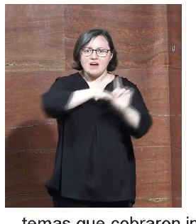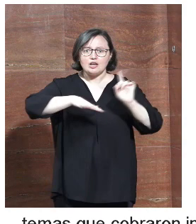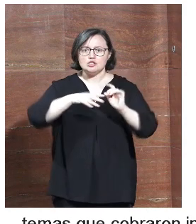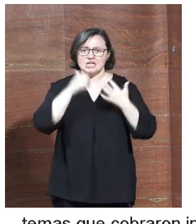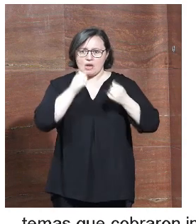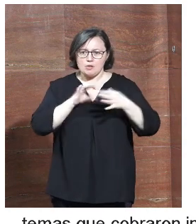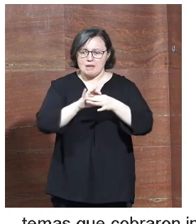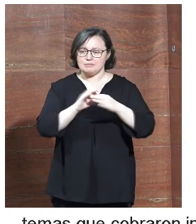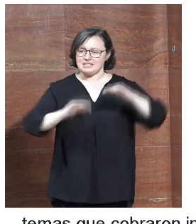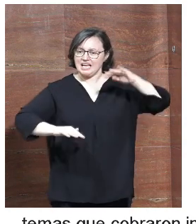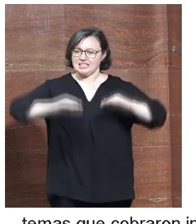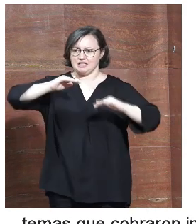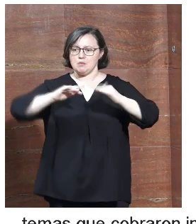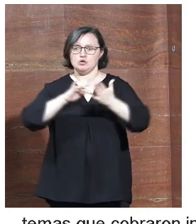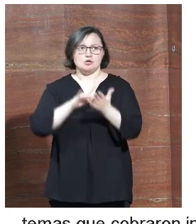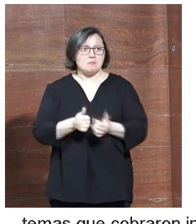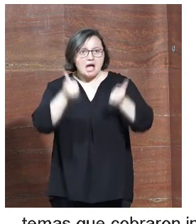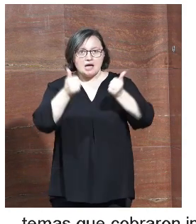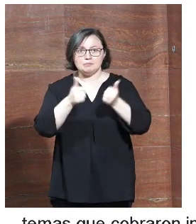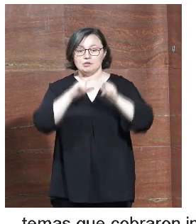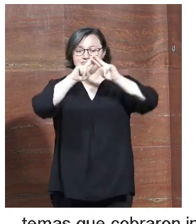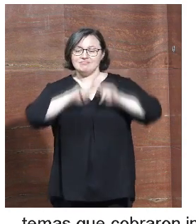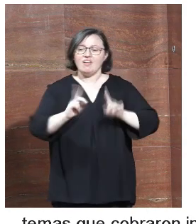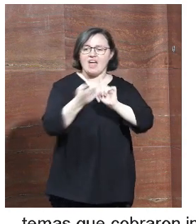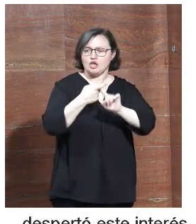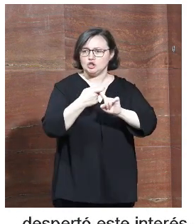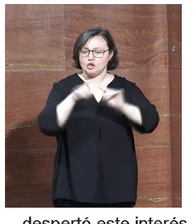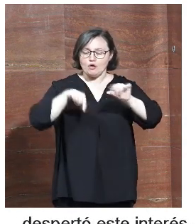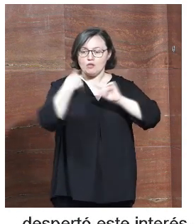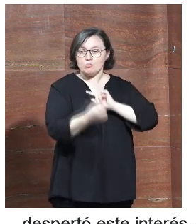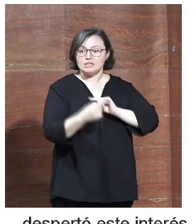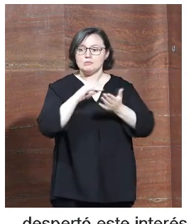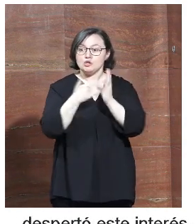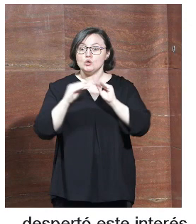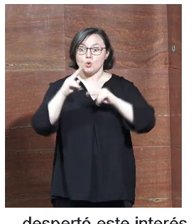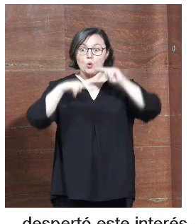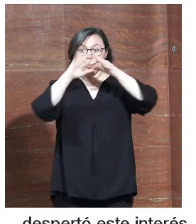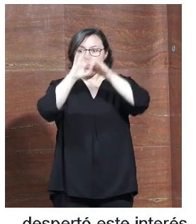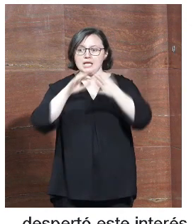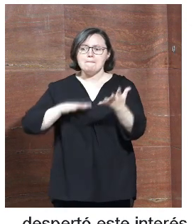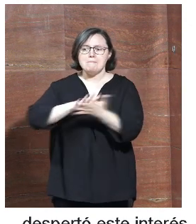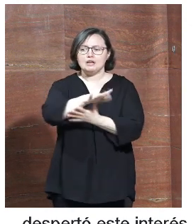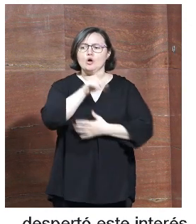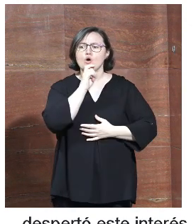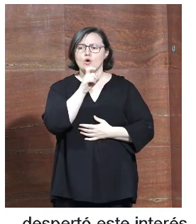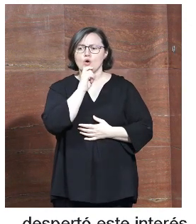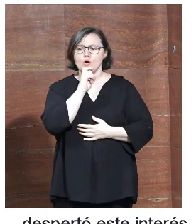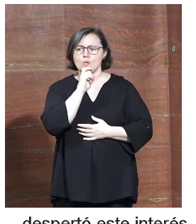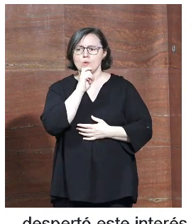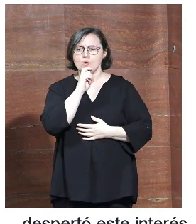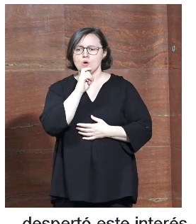saludables y equitativos, ¿no?, a través de diagnósticos y proyectos basados en el impacto de los